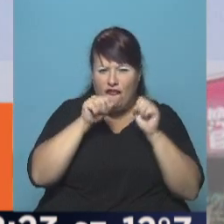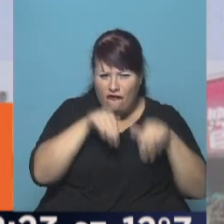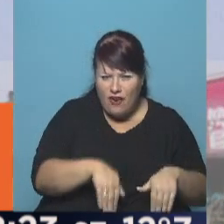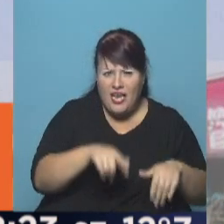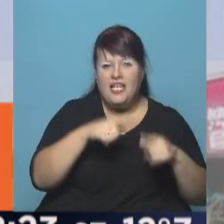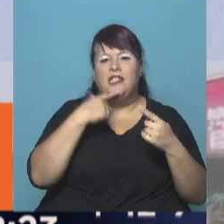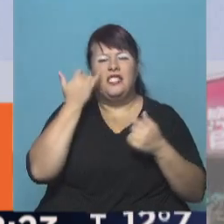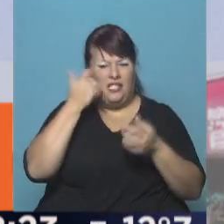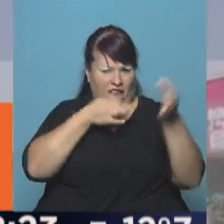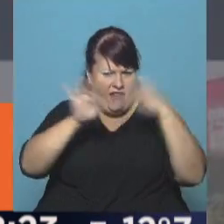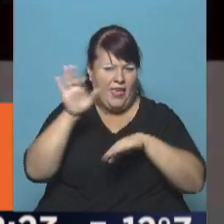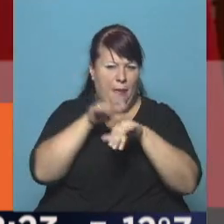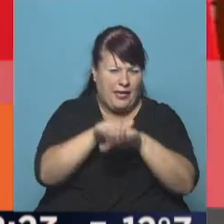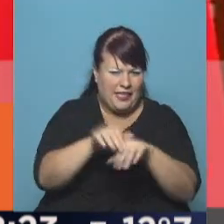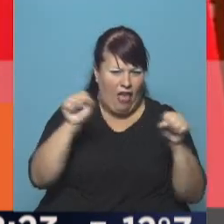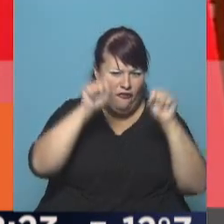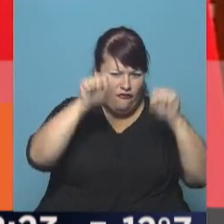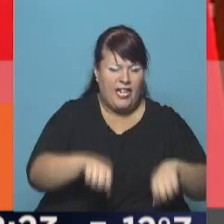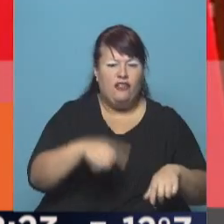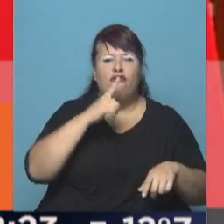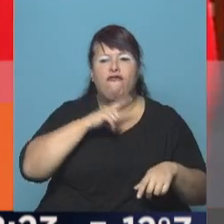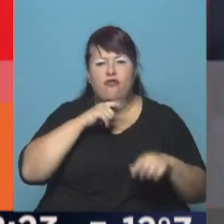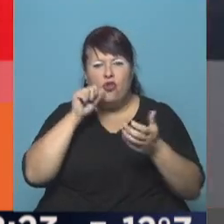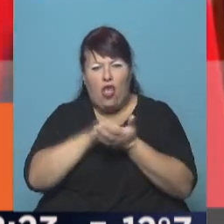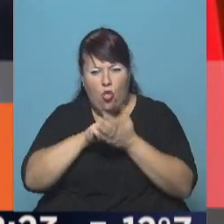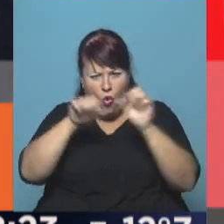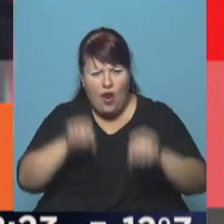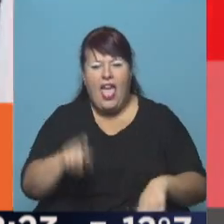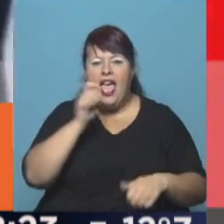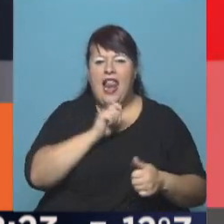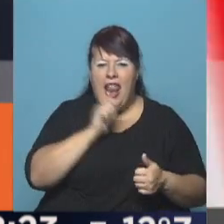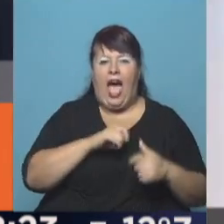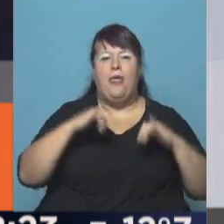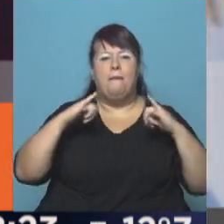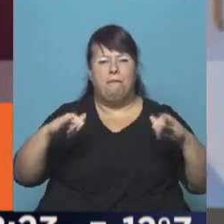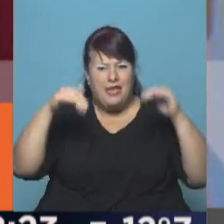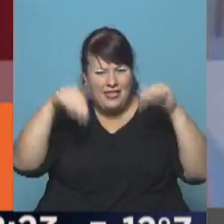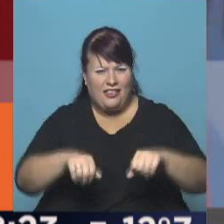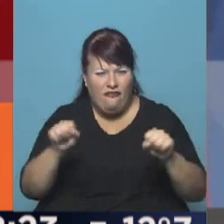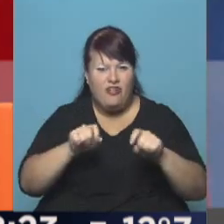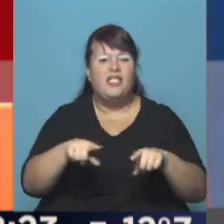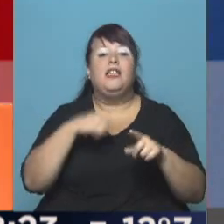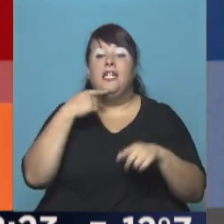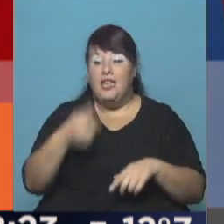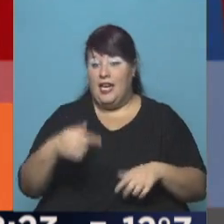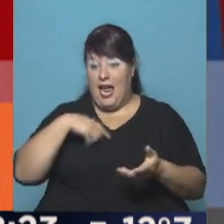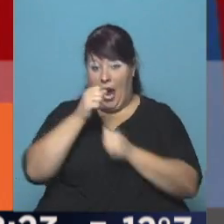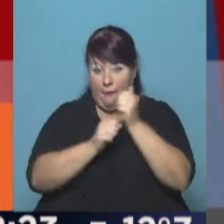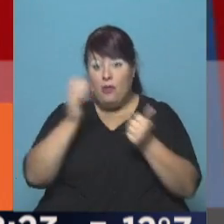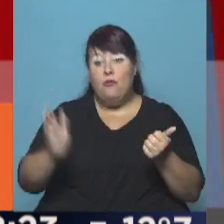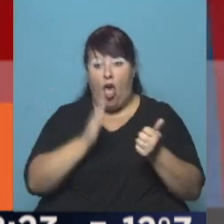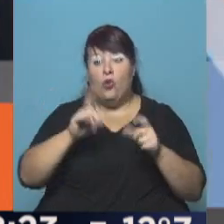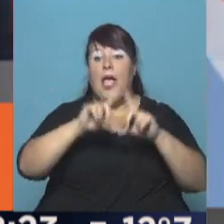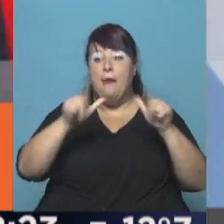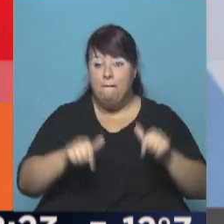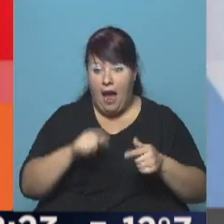ya importan pescado congelado, frutas congeladas, helados, pizzas congeladas. Y bueno, nuestra planta produce